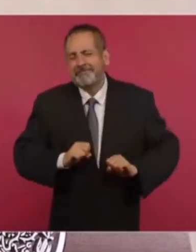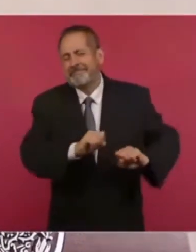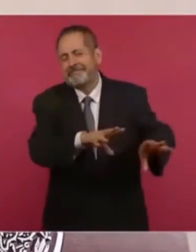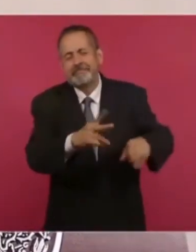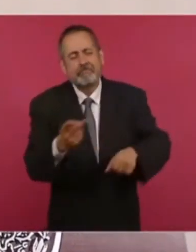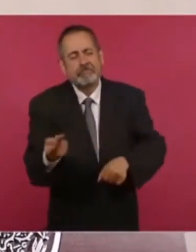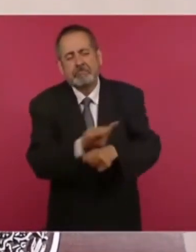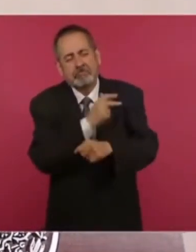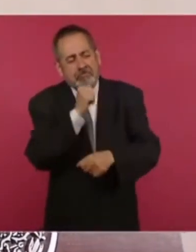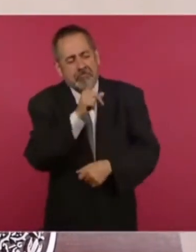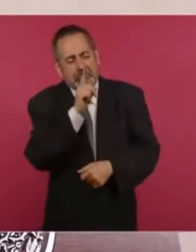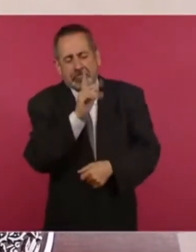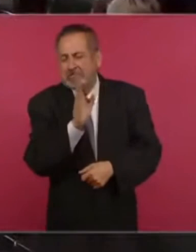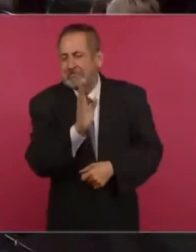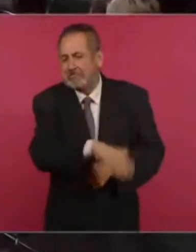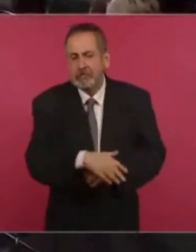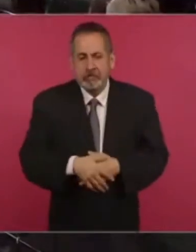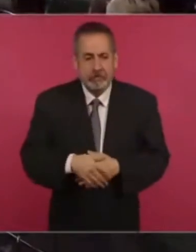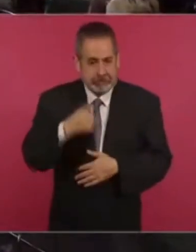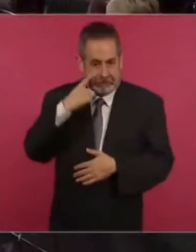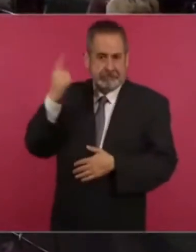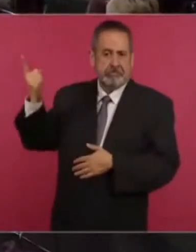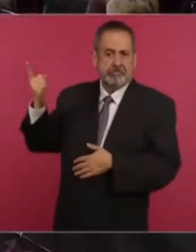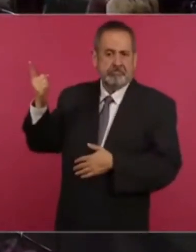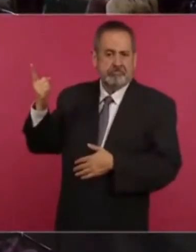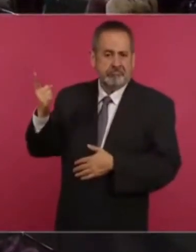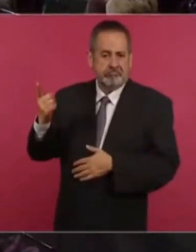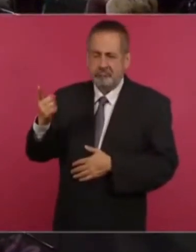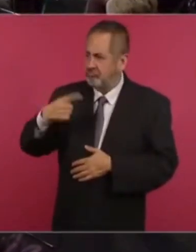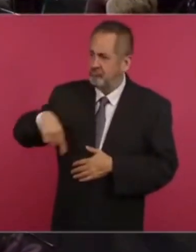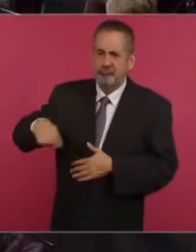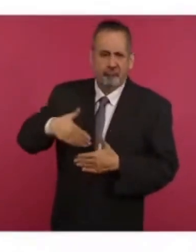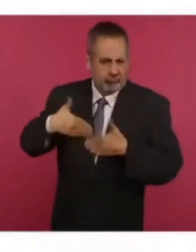No pasa nada y aquí está la prueba.